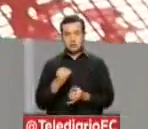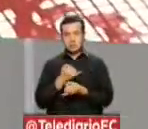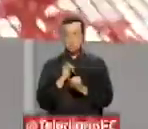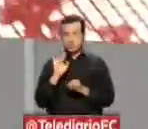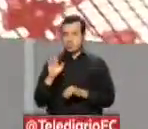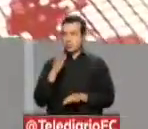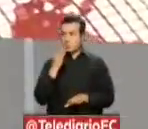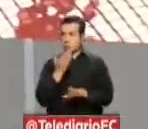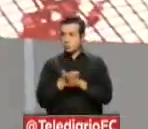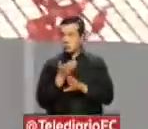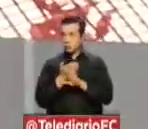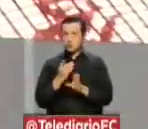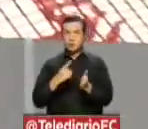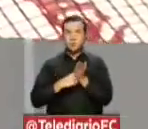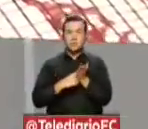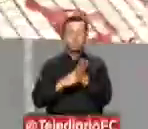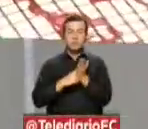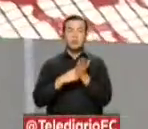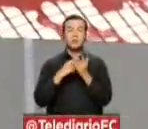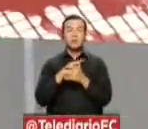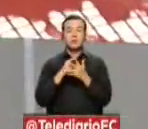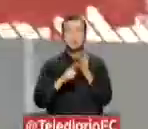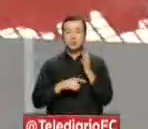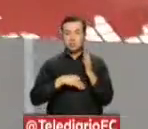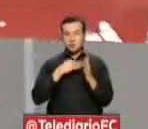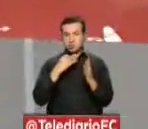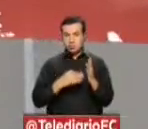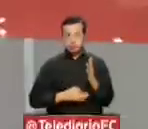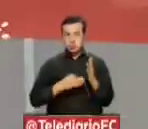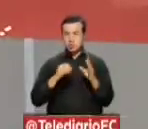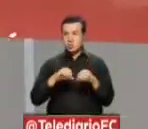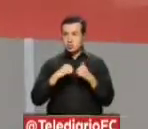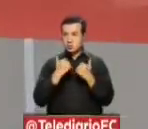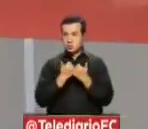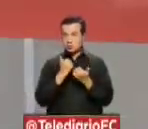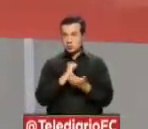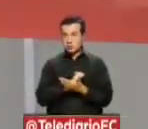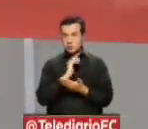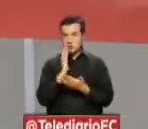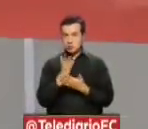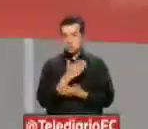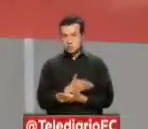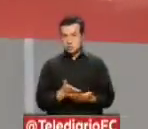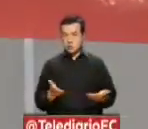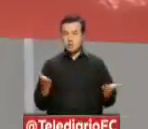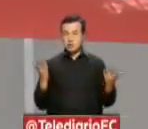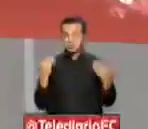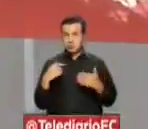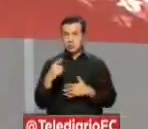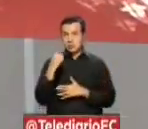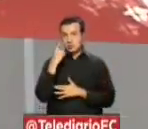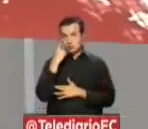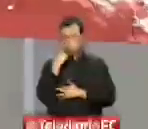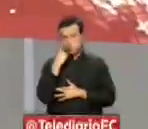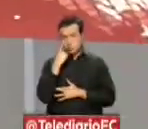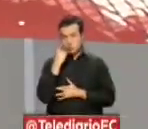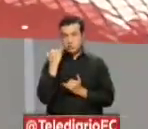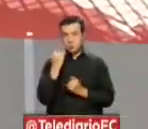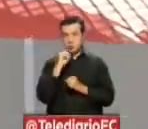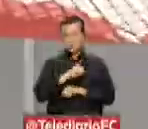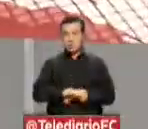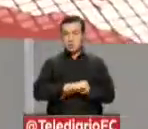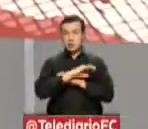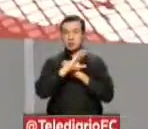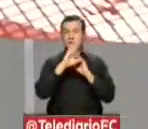proponente y promotor del debate en torno a un código de ética para la Asamblea Nacional, estará con nosotros en esta mañana